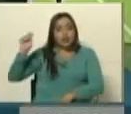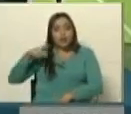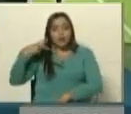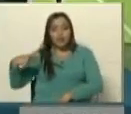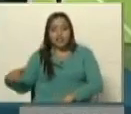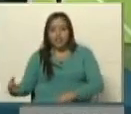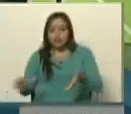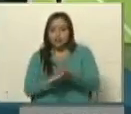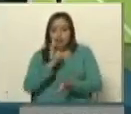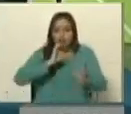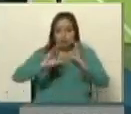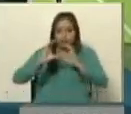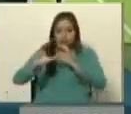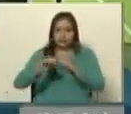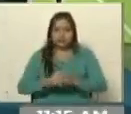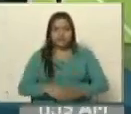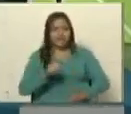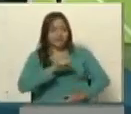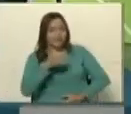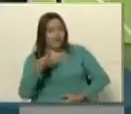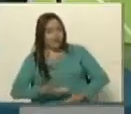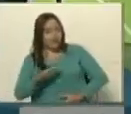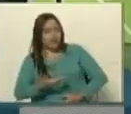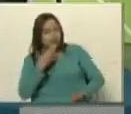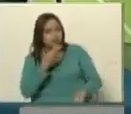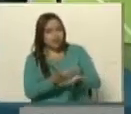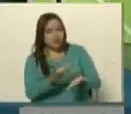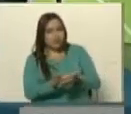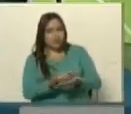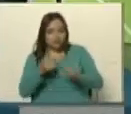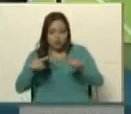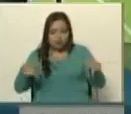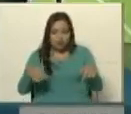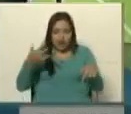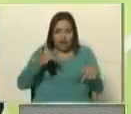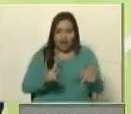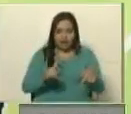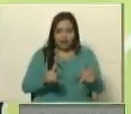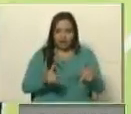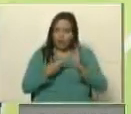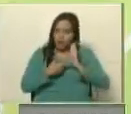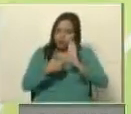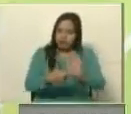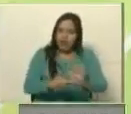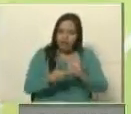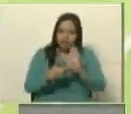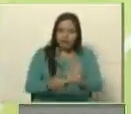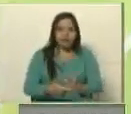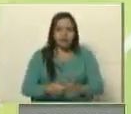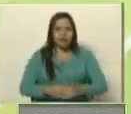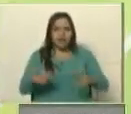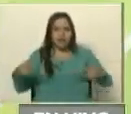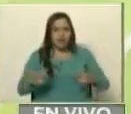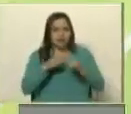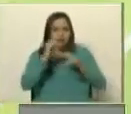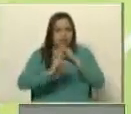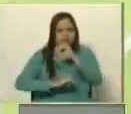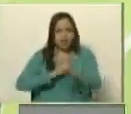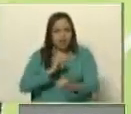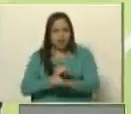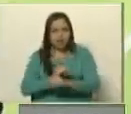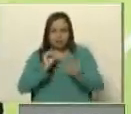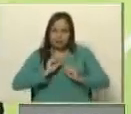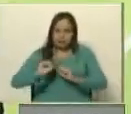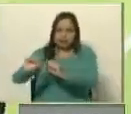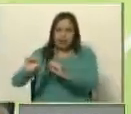comunicación. Bien importante lo que has planteado. Miren, estamos acá siguiendo dando cobertura a este encuentro internacional contra